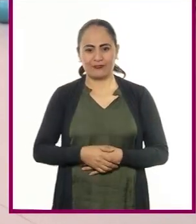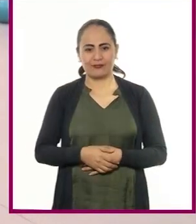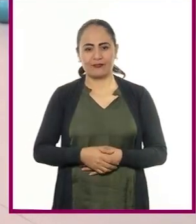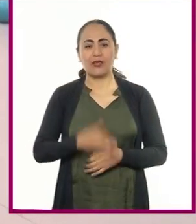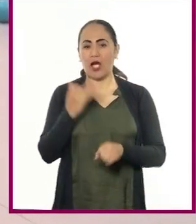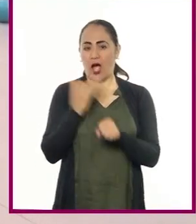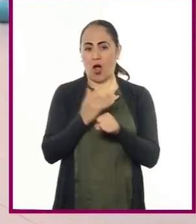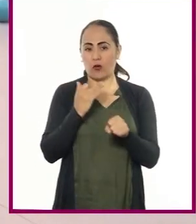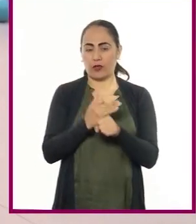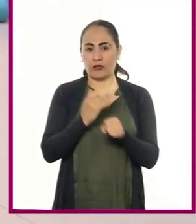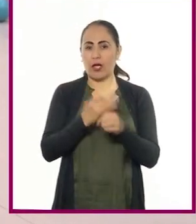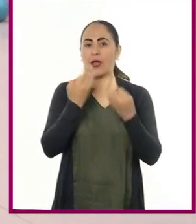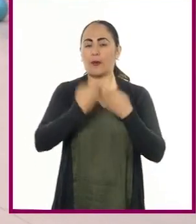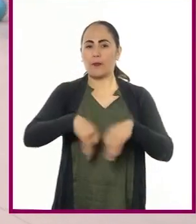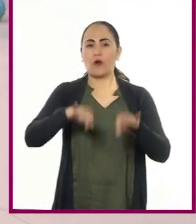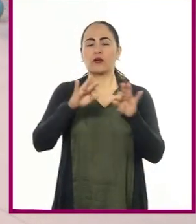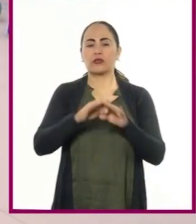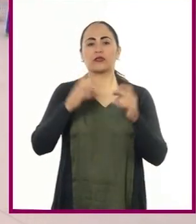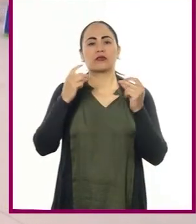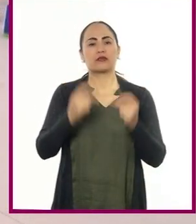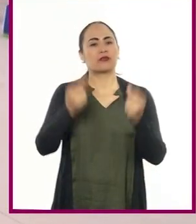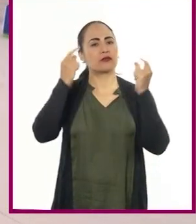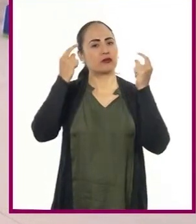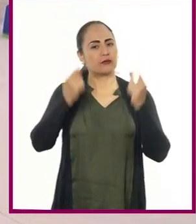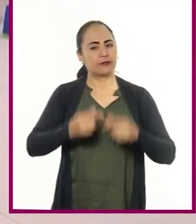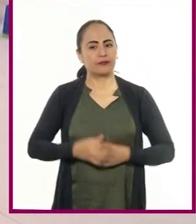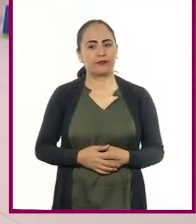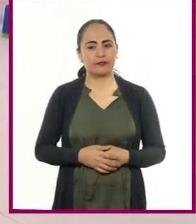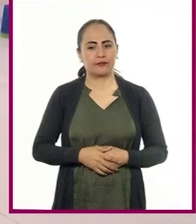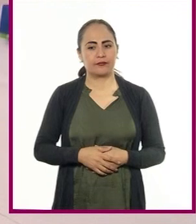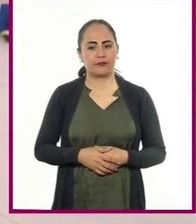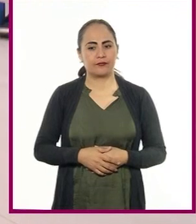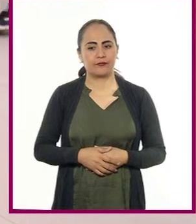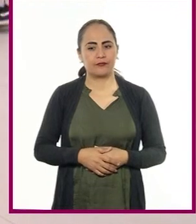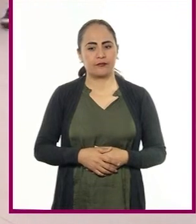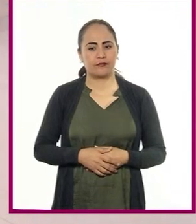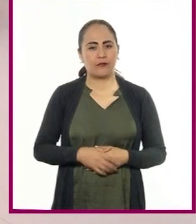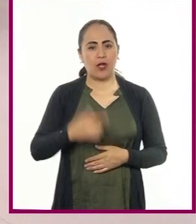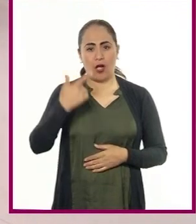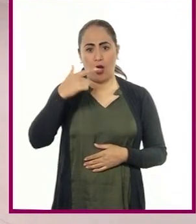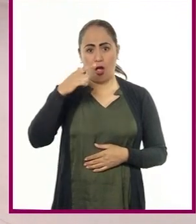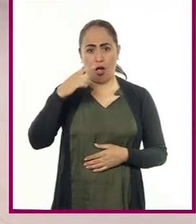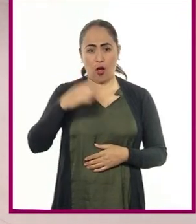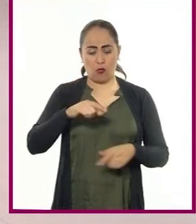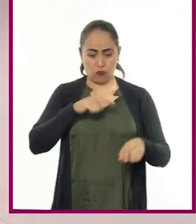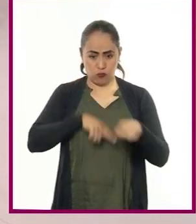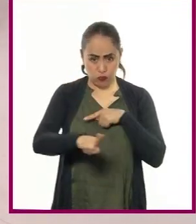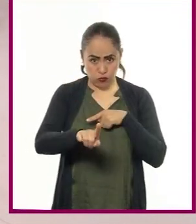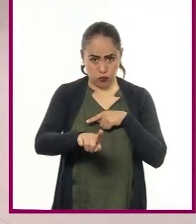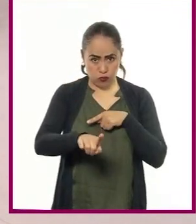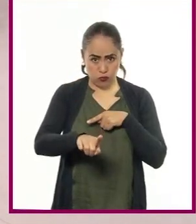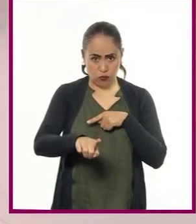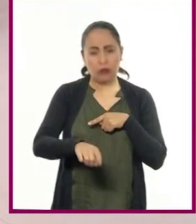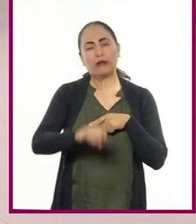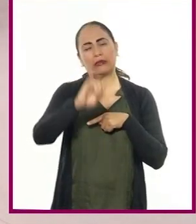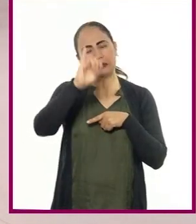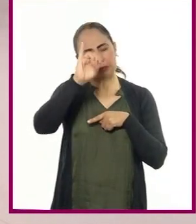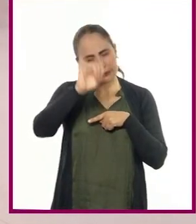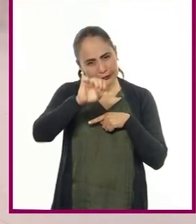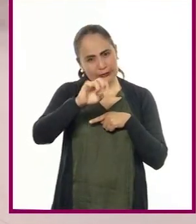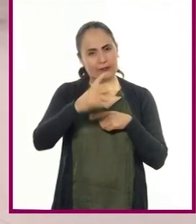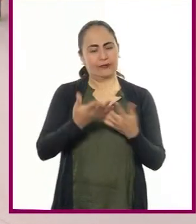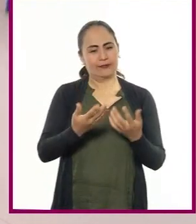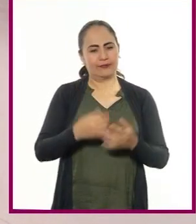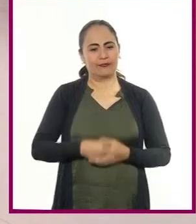este momento entonces es la velocidad. Así es. O sea, no es tan importante meter gol. Es importante. Bueno, también. Ya